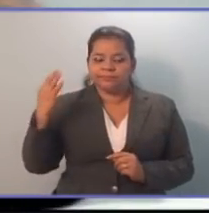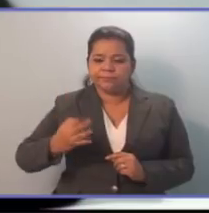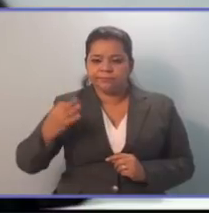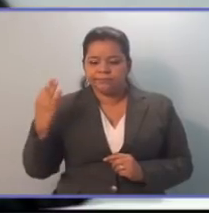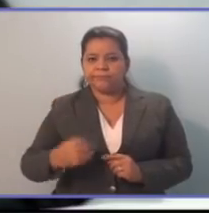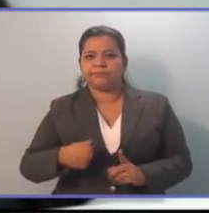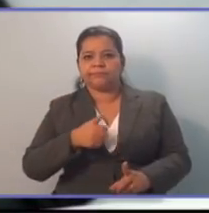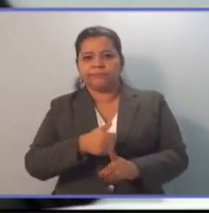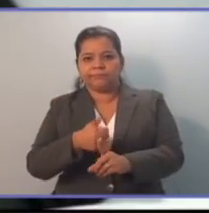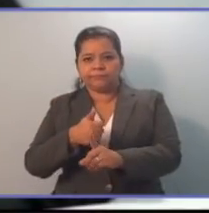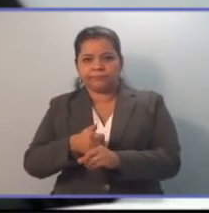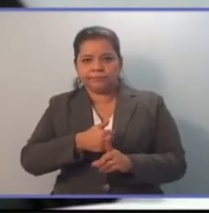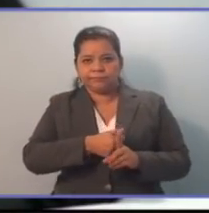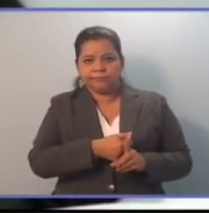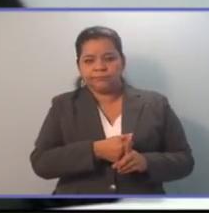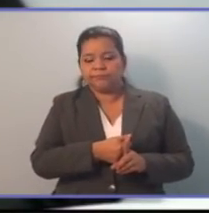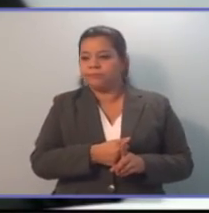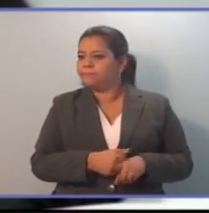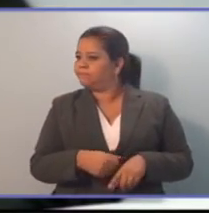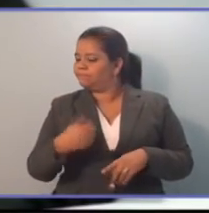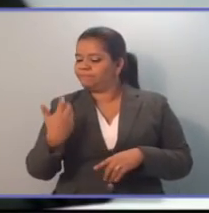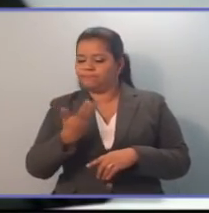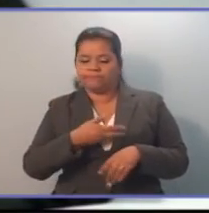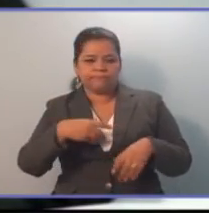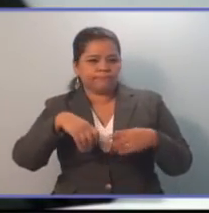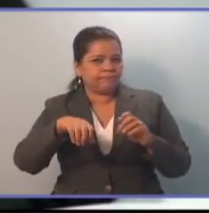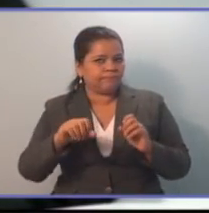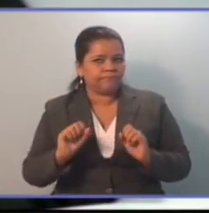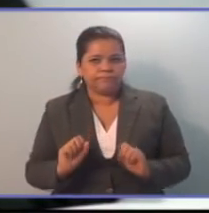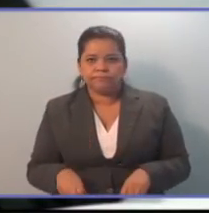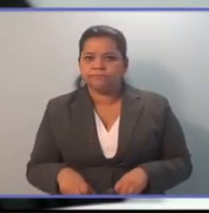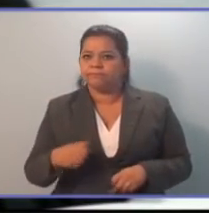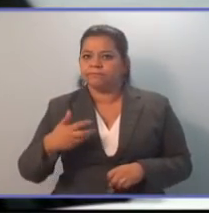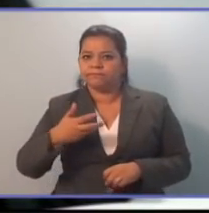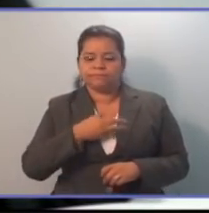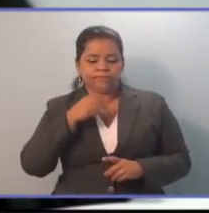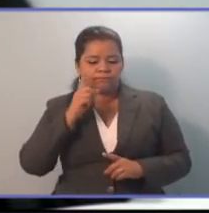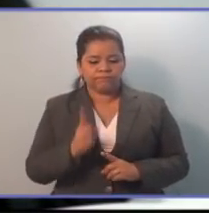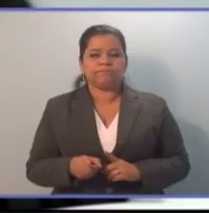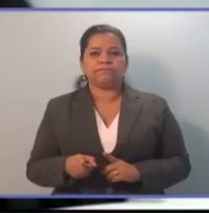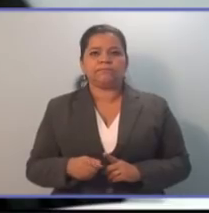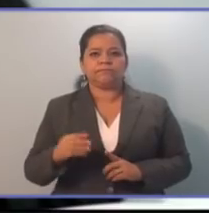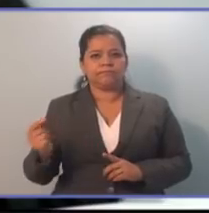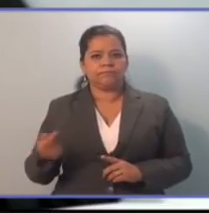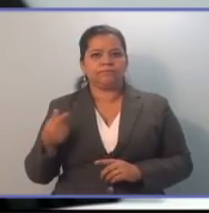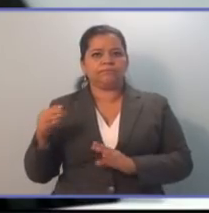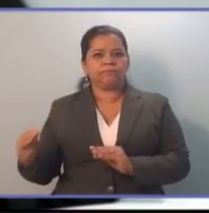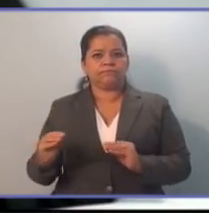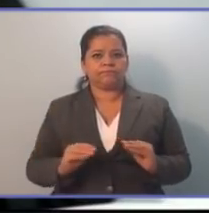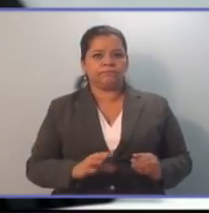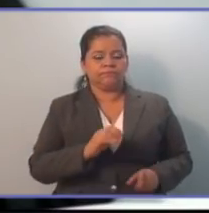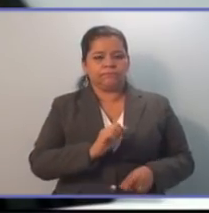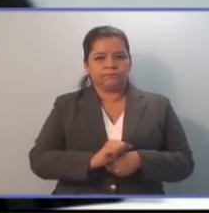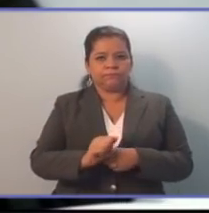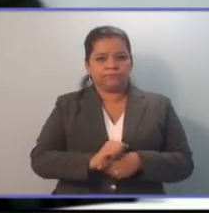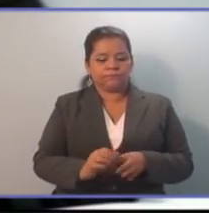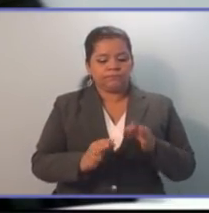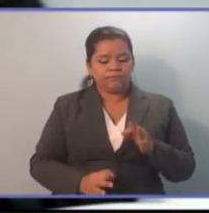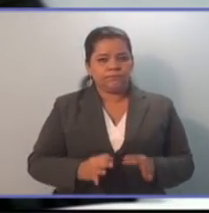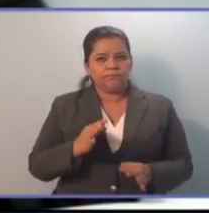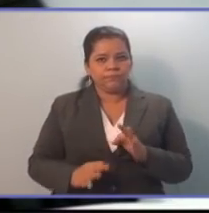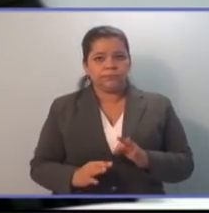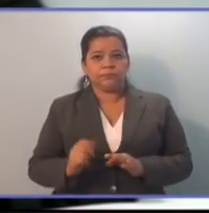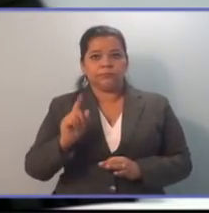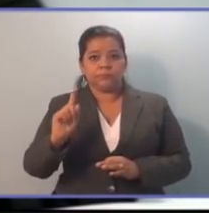cada institución. Pero ya no podemos exigir una pronta y cumplida justicia si una